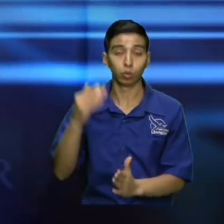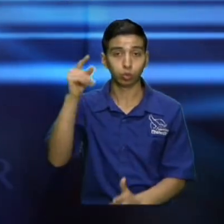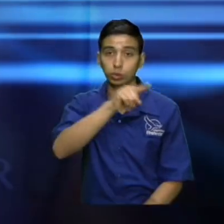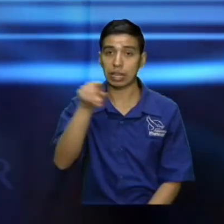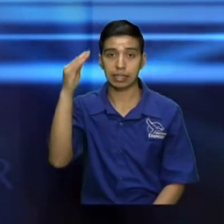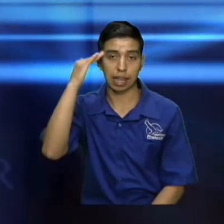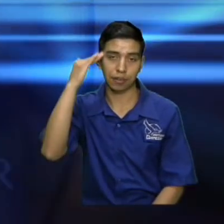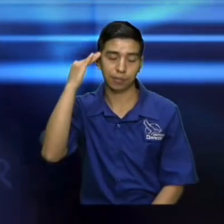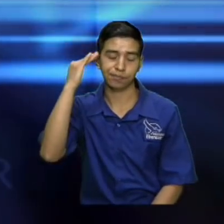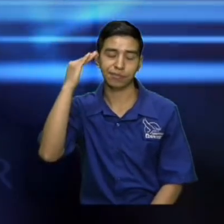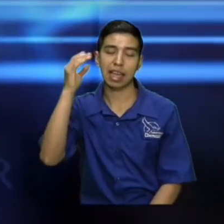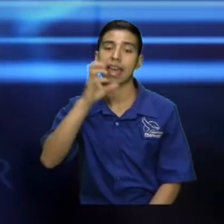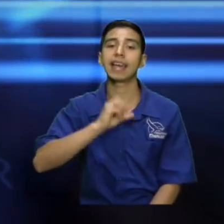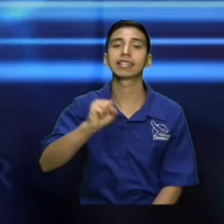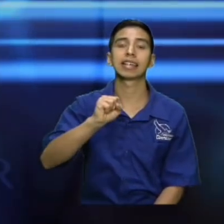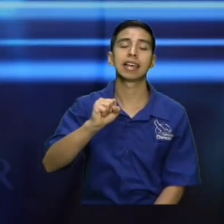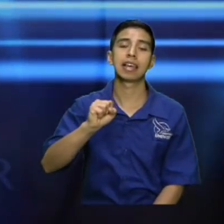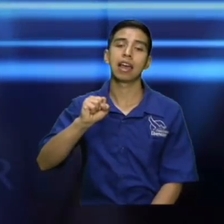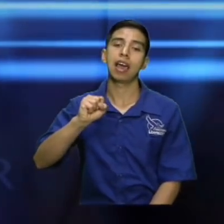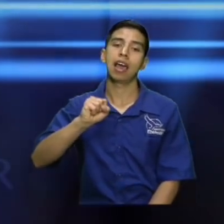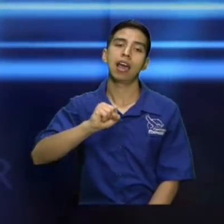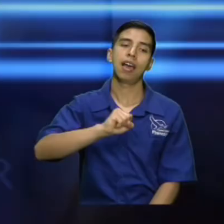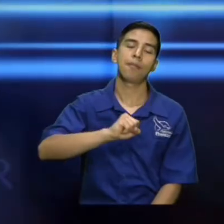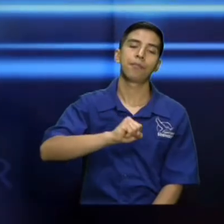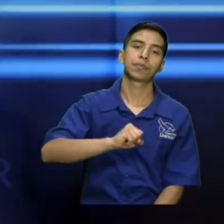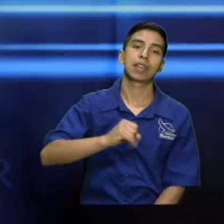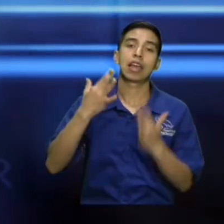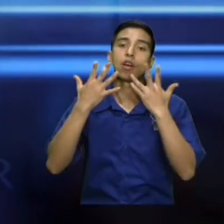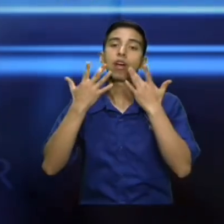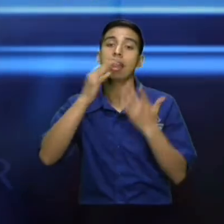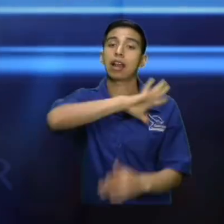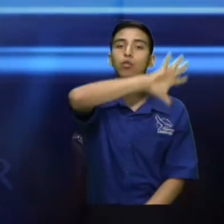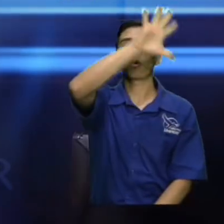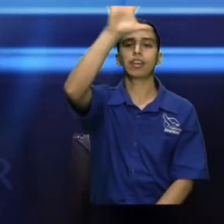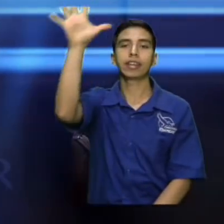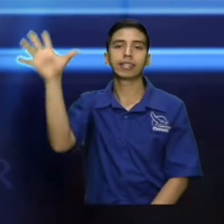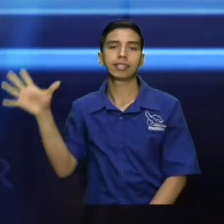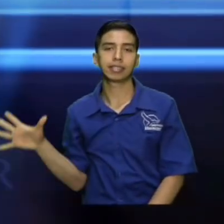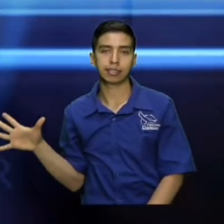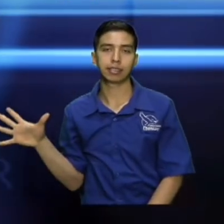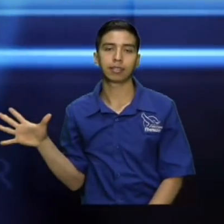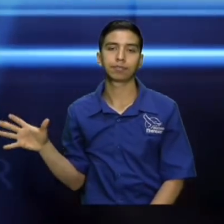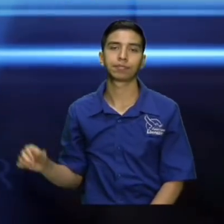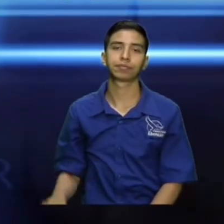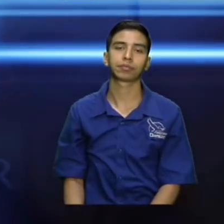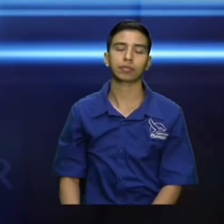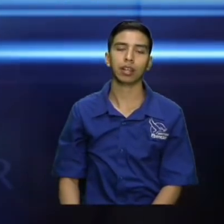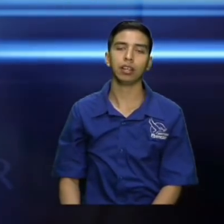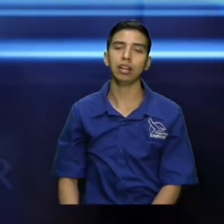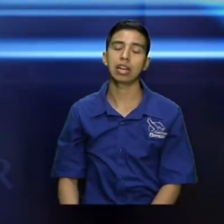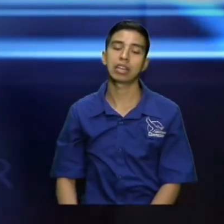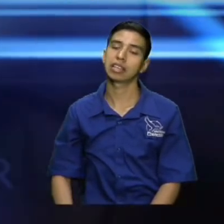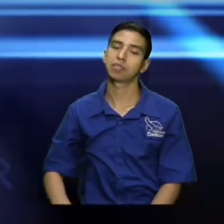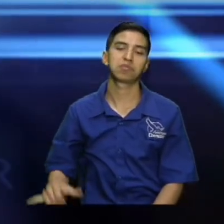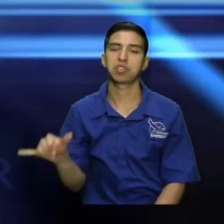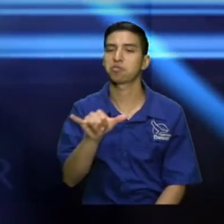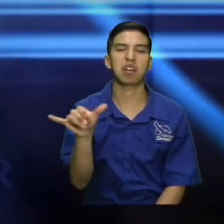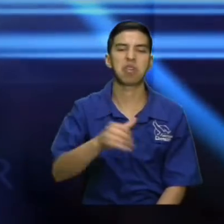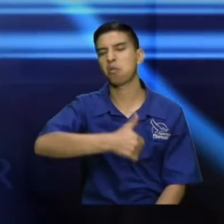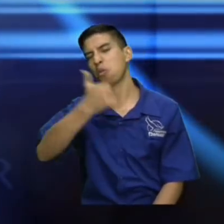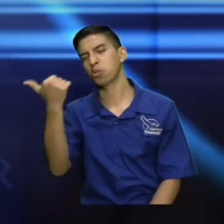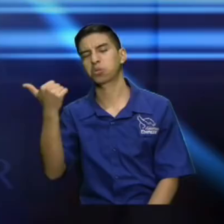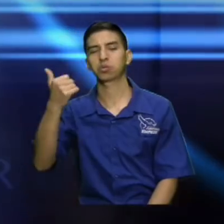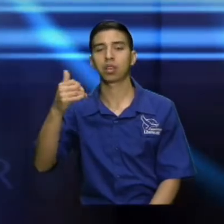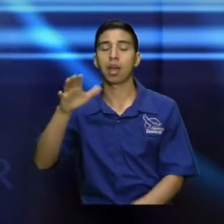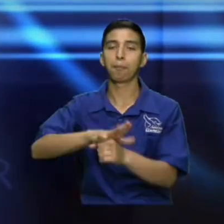iba a verse en los cielos después de que lloviera, que nosotros sabemos que es el arco iris. Así habían otros pactos que el